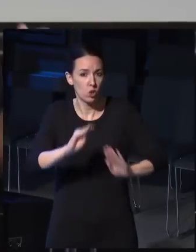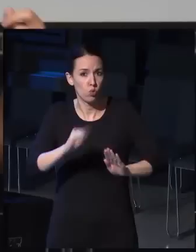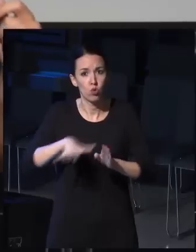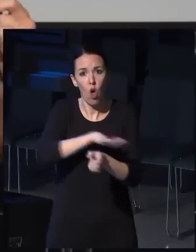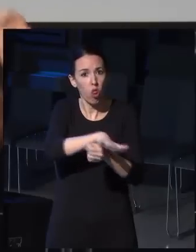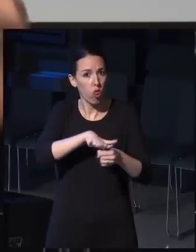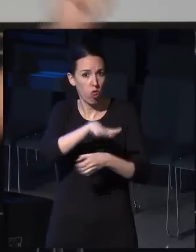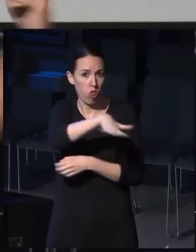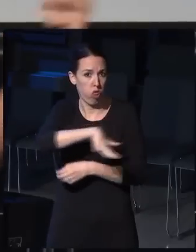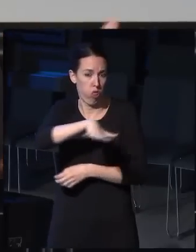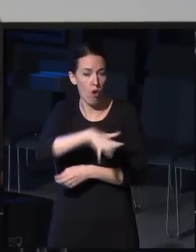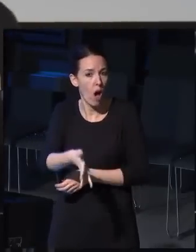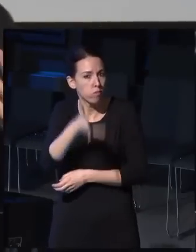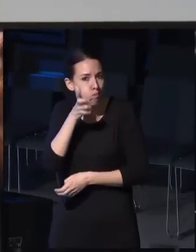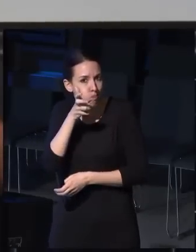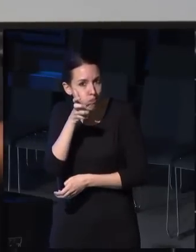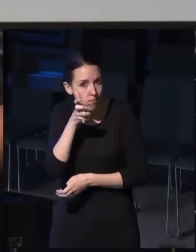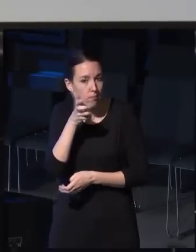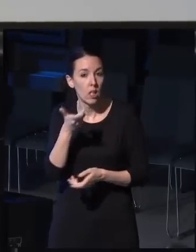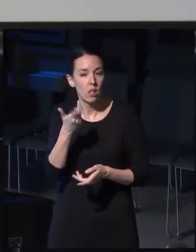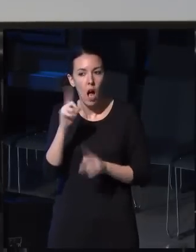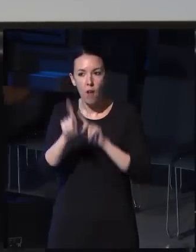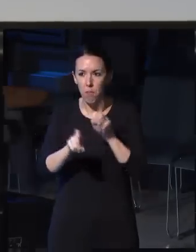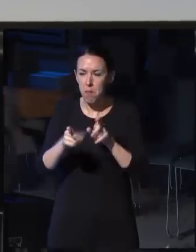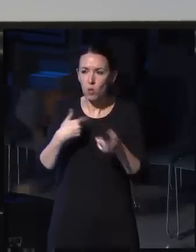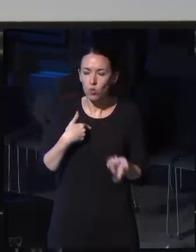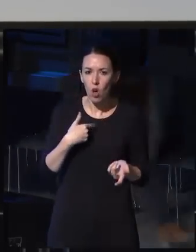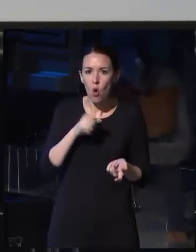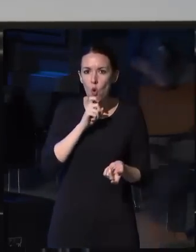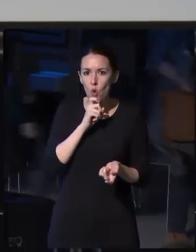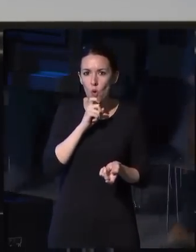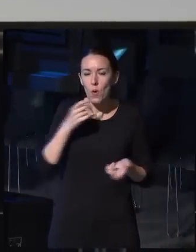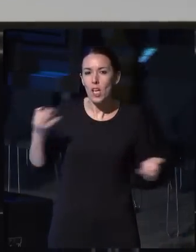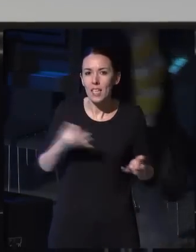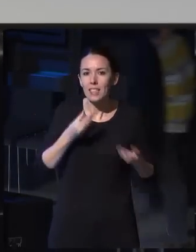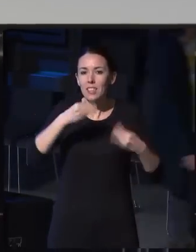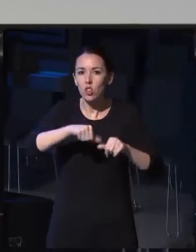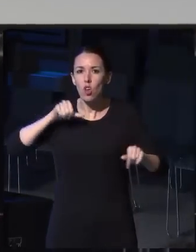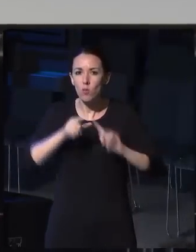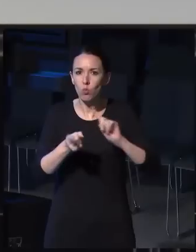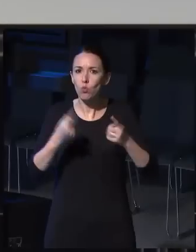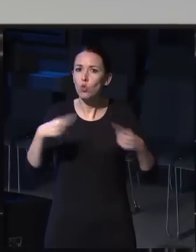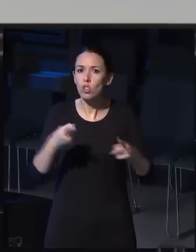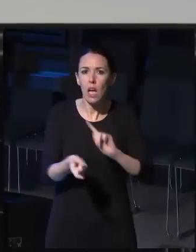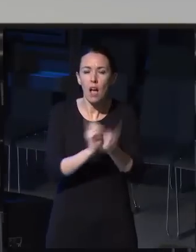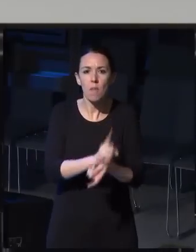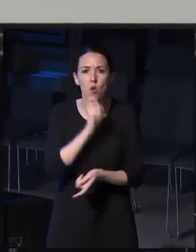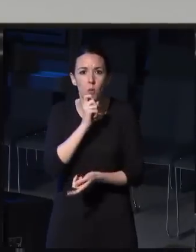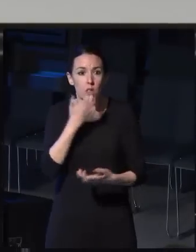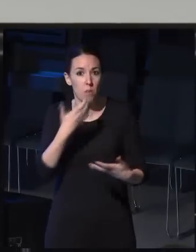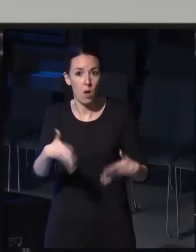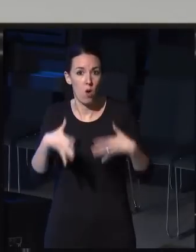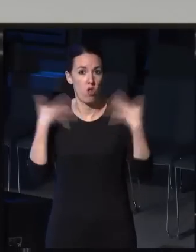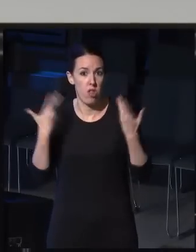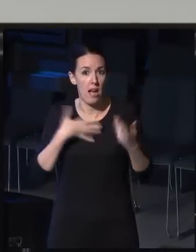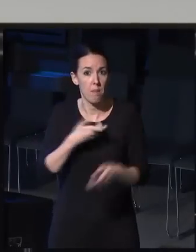su zona. Y eso me hizo a mí preguntarme qué hubiera sucedido, cómo hubiera cambiado la historia de la música si de repente Mick Jagger,